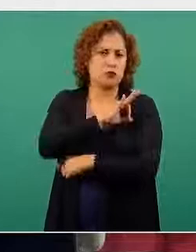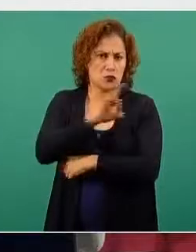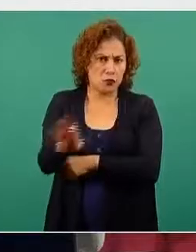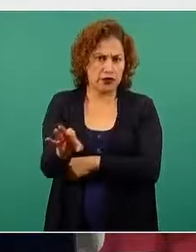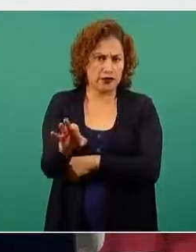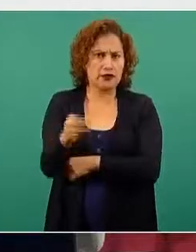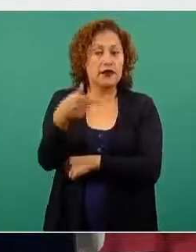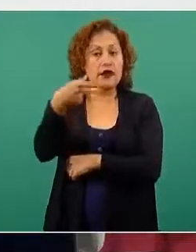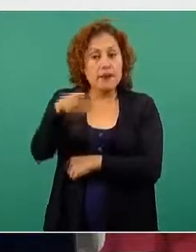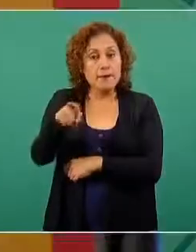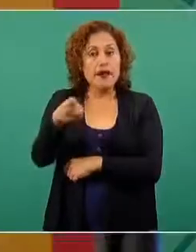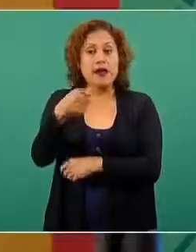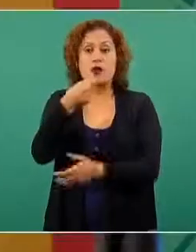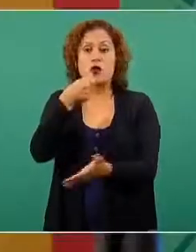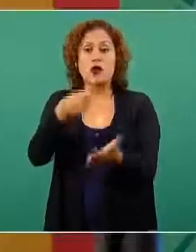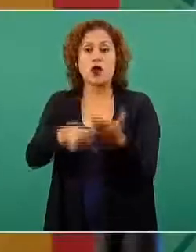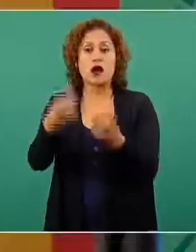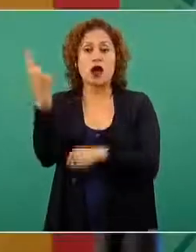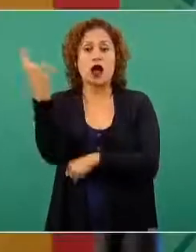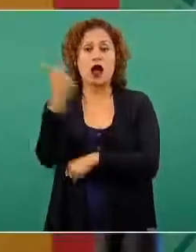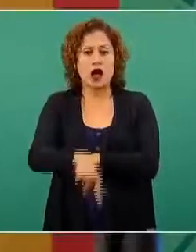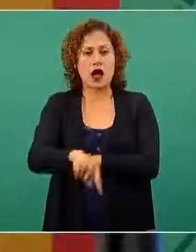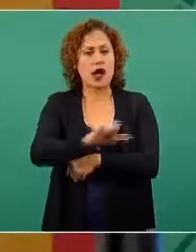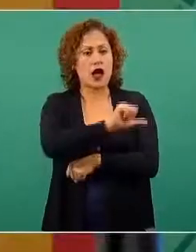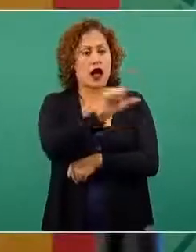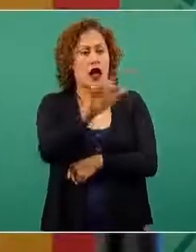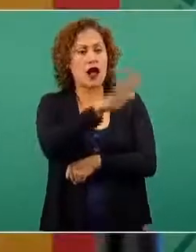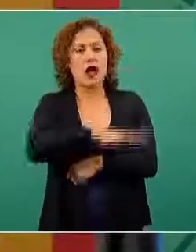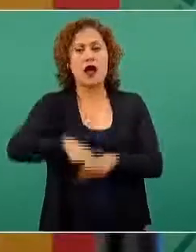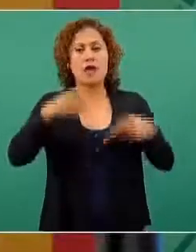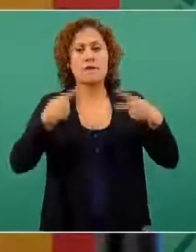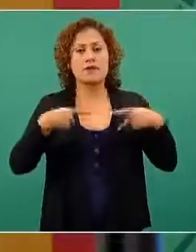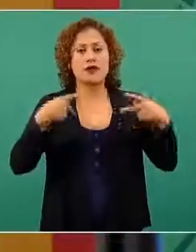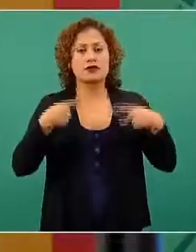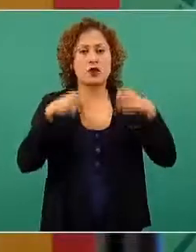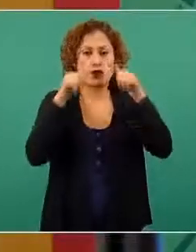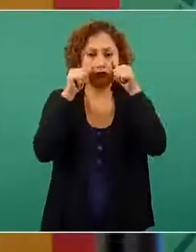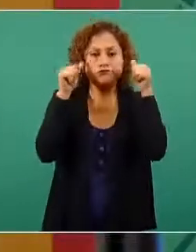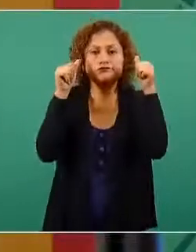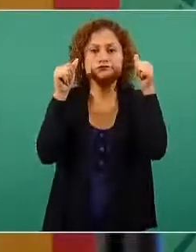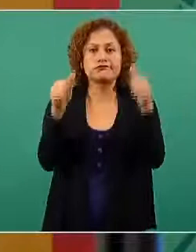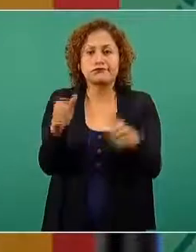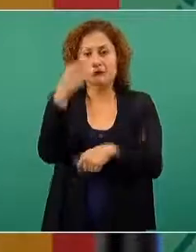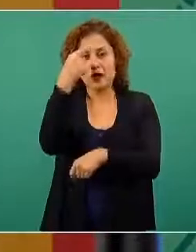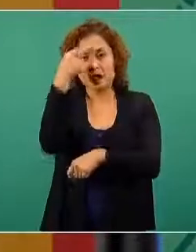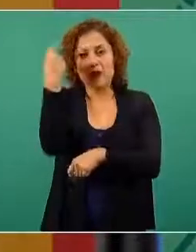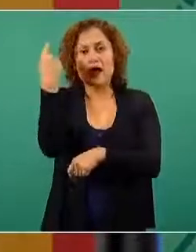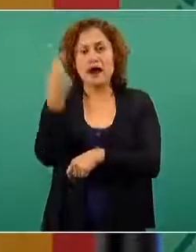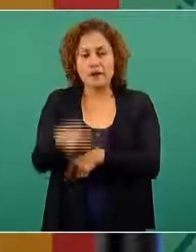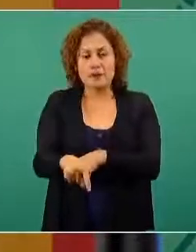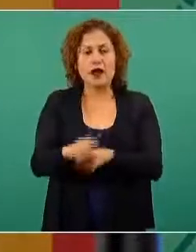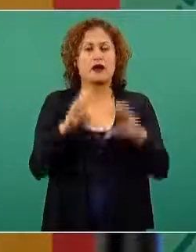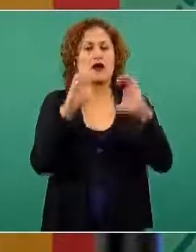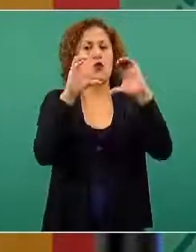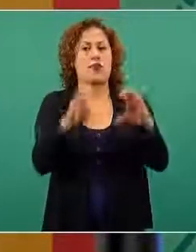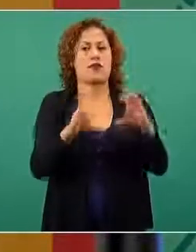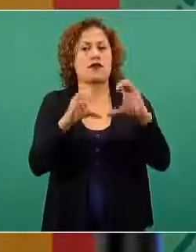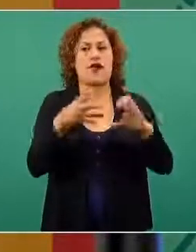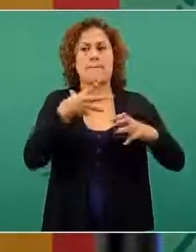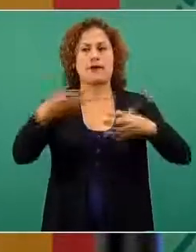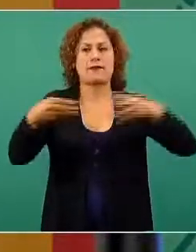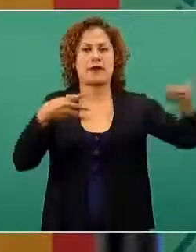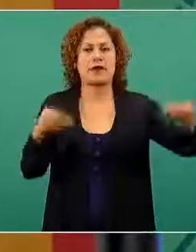estos decretos, estaban dirigidos a nuestro pueblo para evitar la dispersión del virus, la